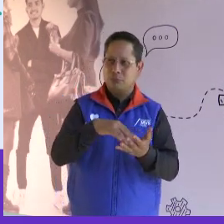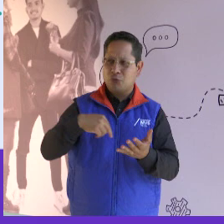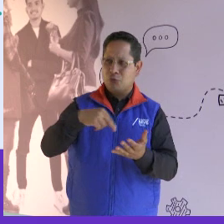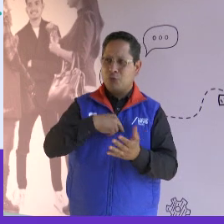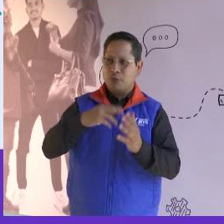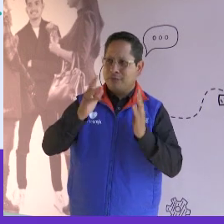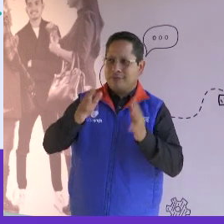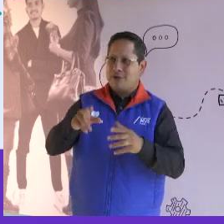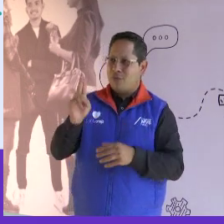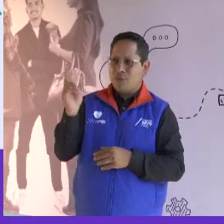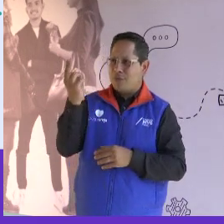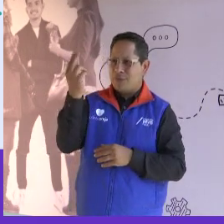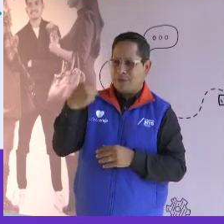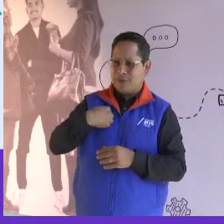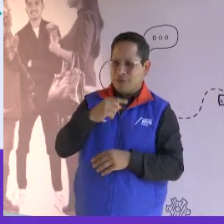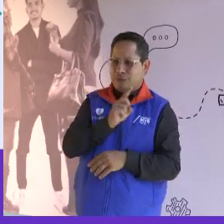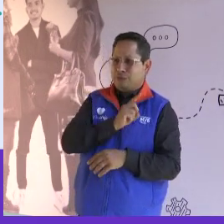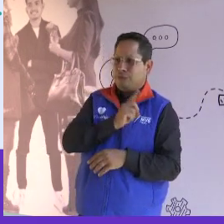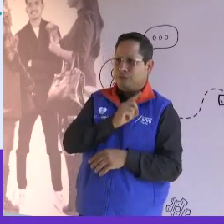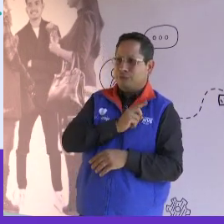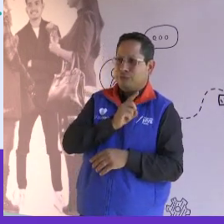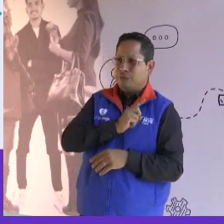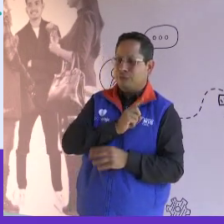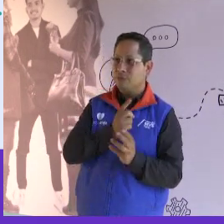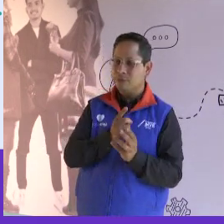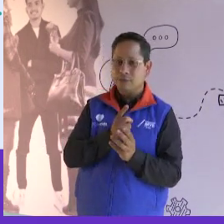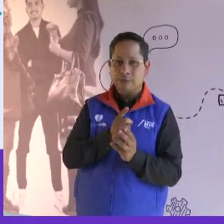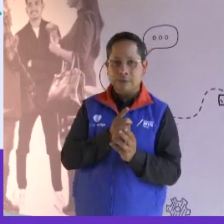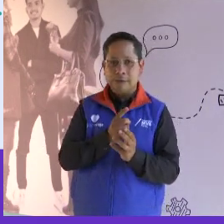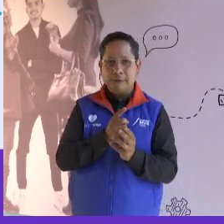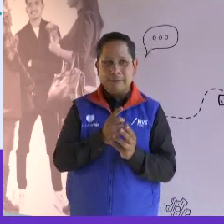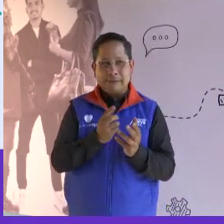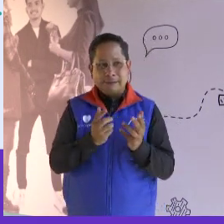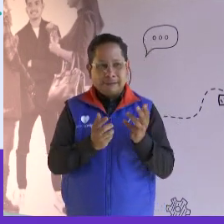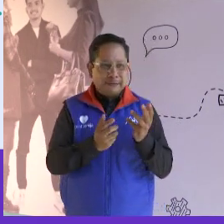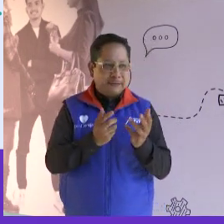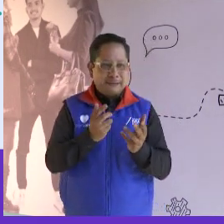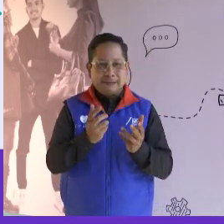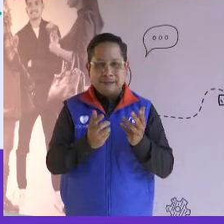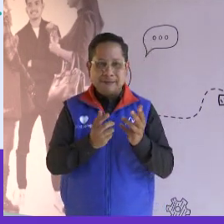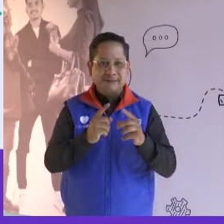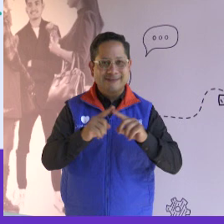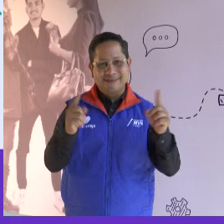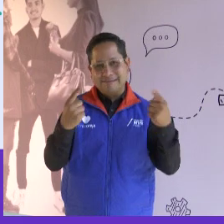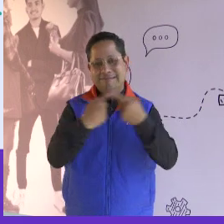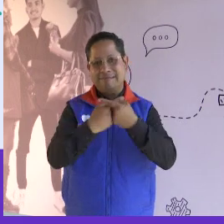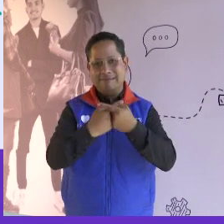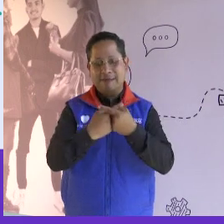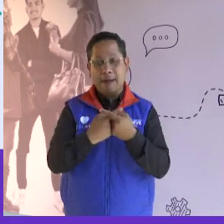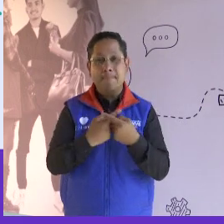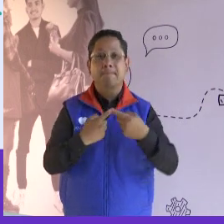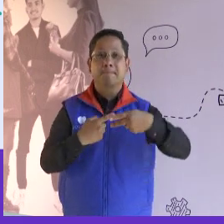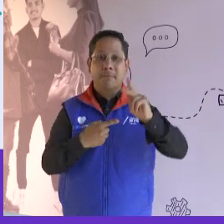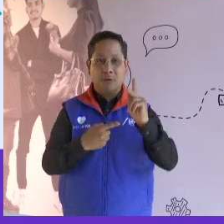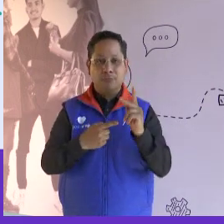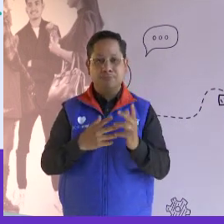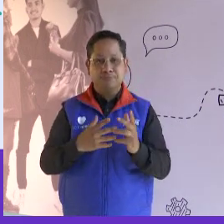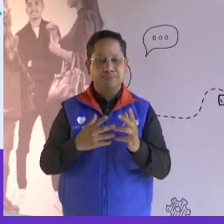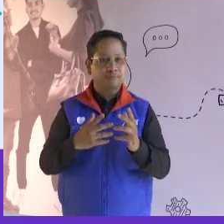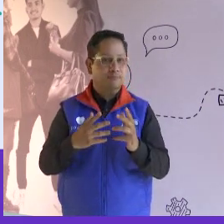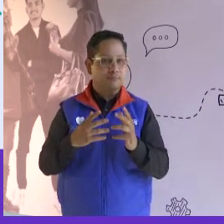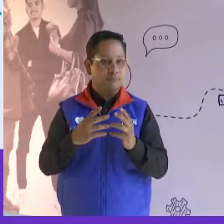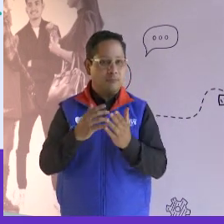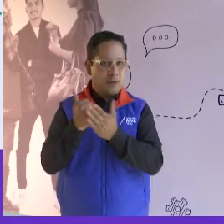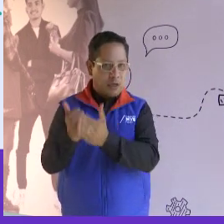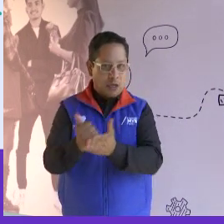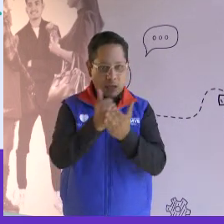la universidad y ya estábamos teniendo nuestra propia experiencia, ¿no? Entonces les digo, son como los dos contrastes. En cooperación internacional nos ha pasado